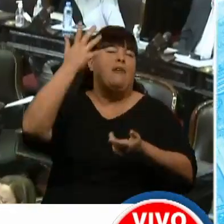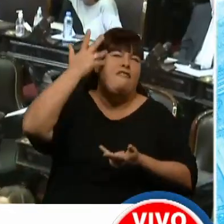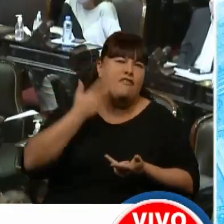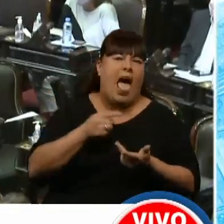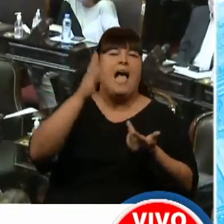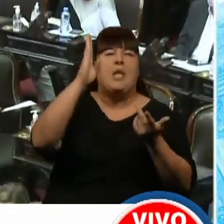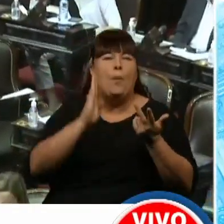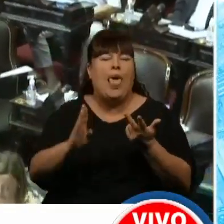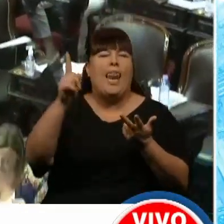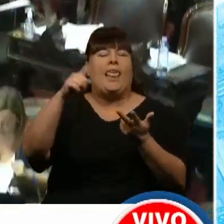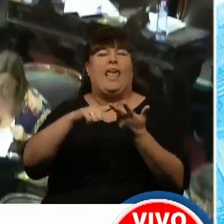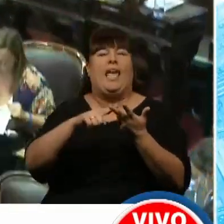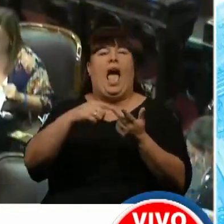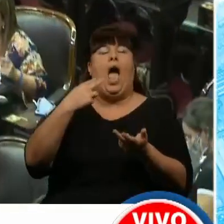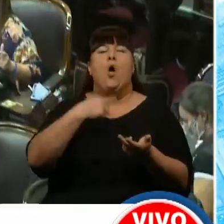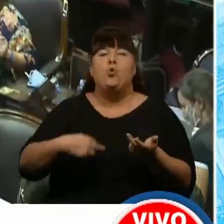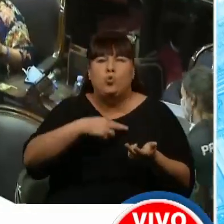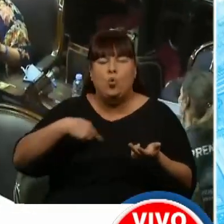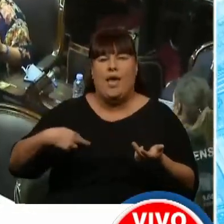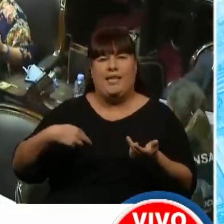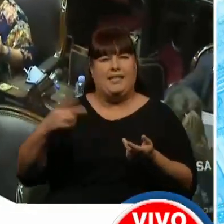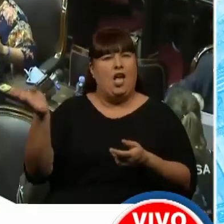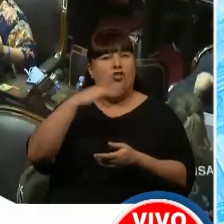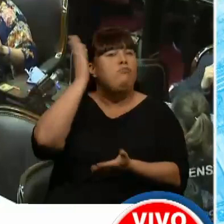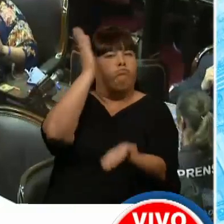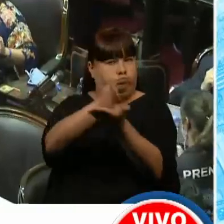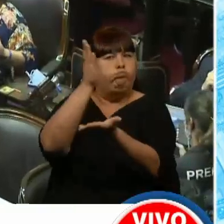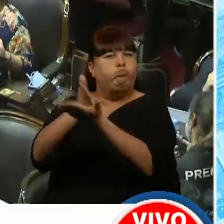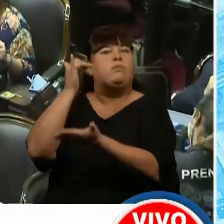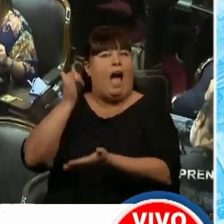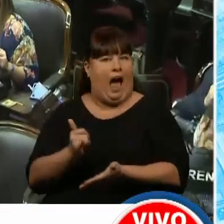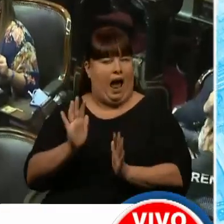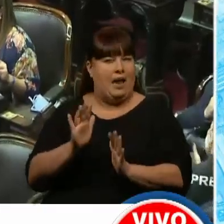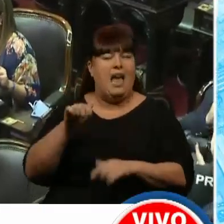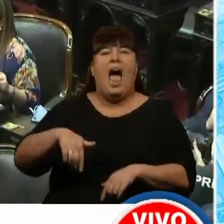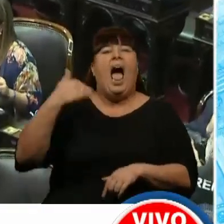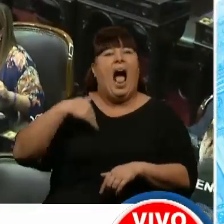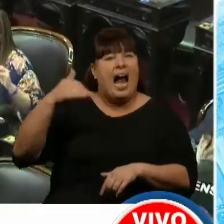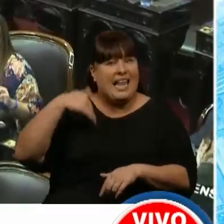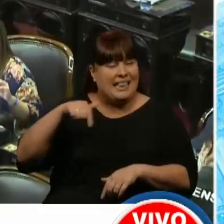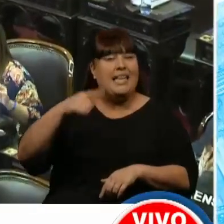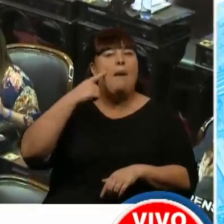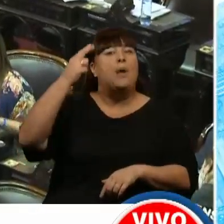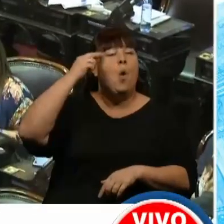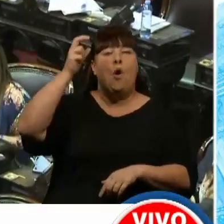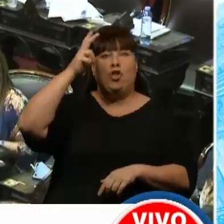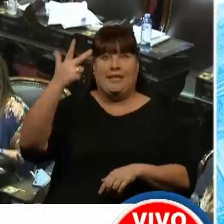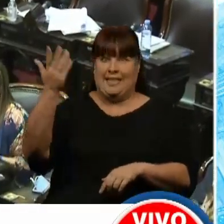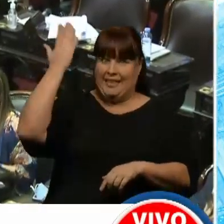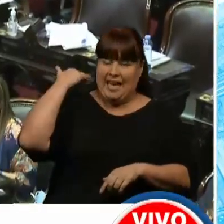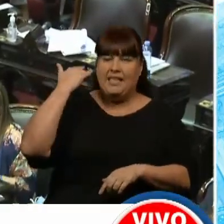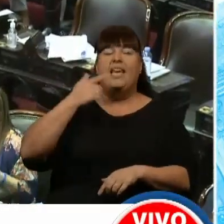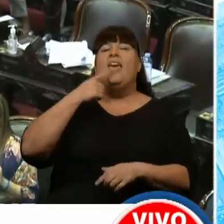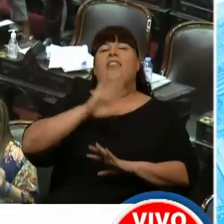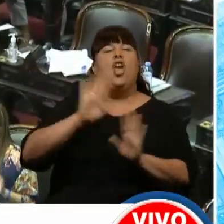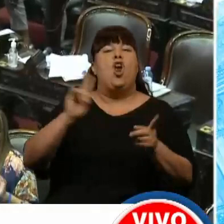Francia, en Bélgica, en Suiza, son penados. Nuestro país en el 83 decidió